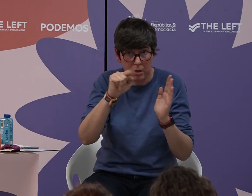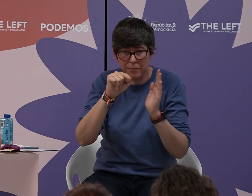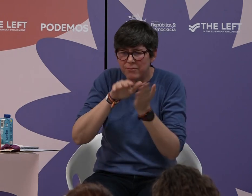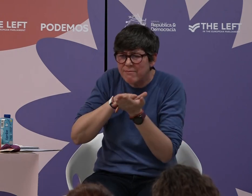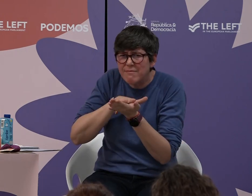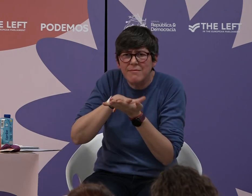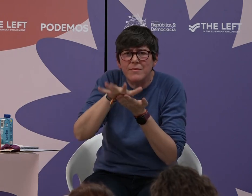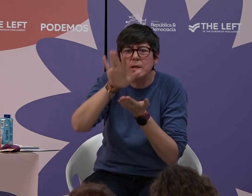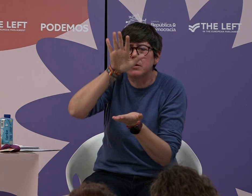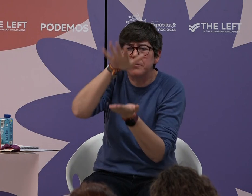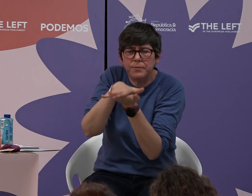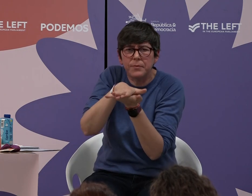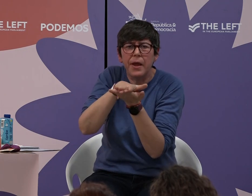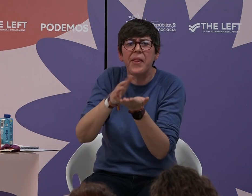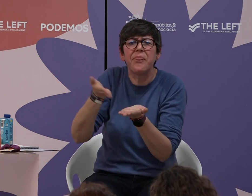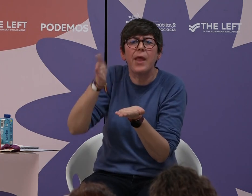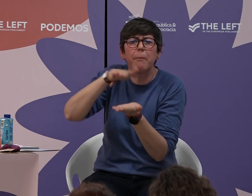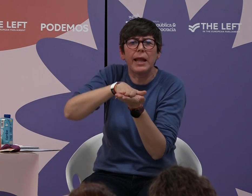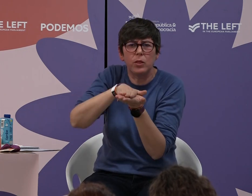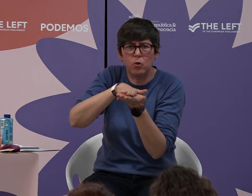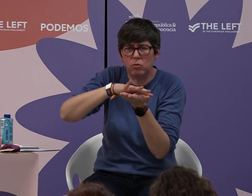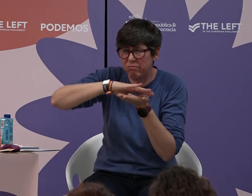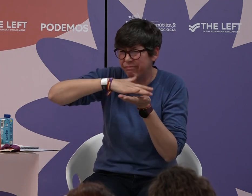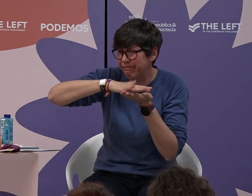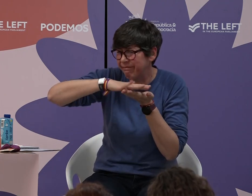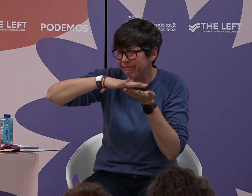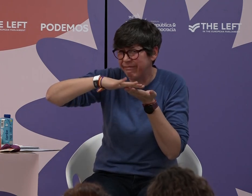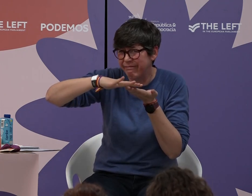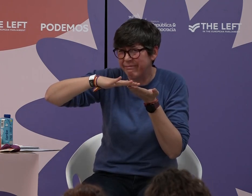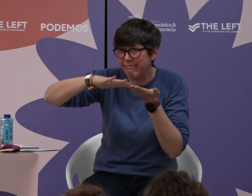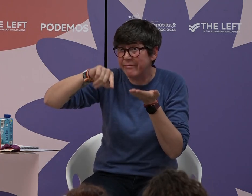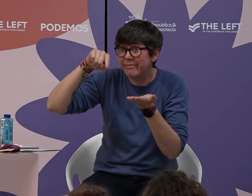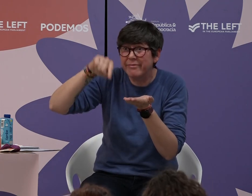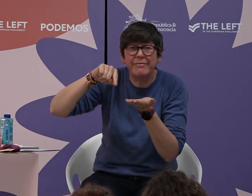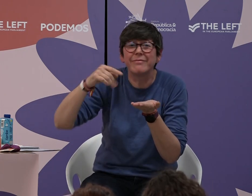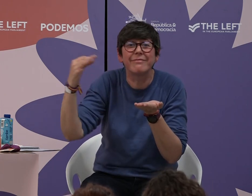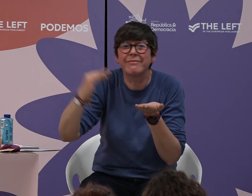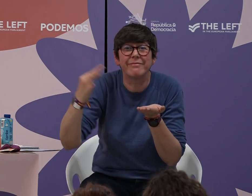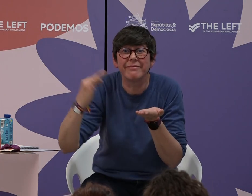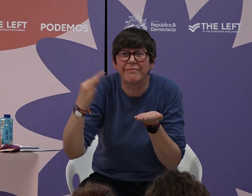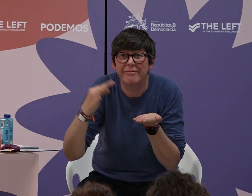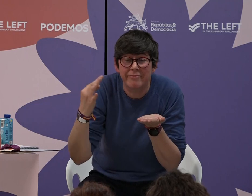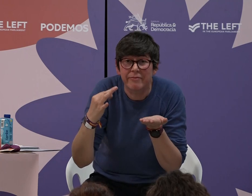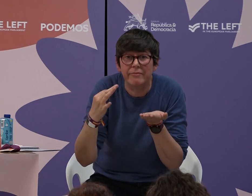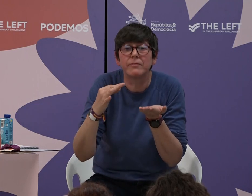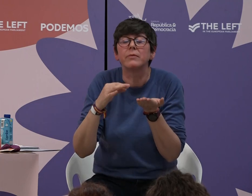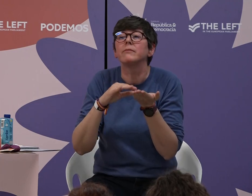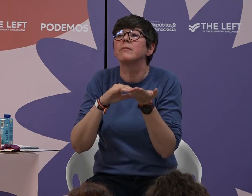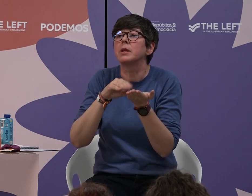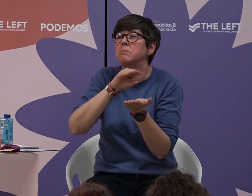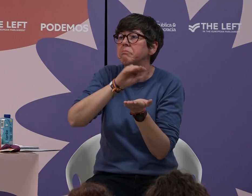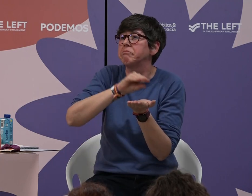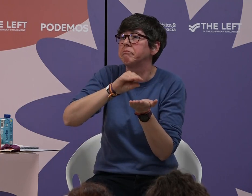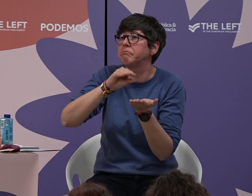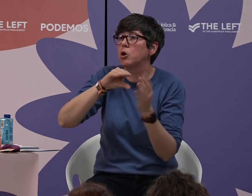Huertas bueno durante la época que estaba estuvo gobernando el partido popular lo que se hizo fue todo un páramo de cemento y